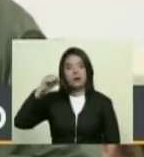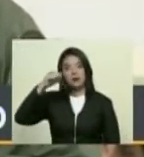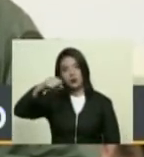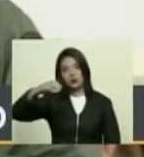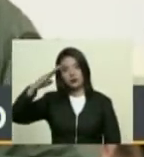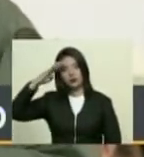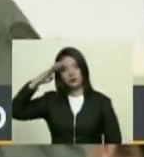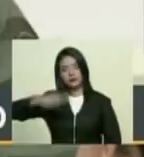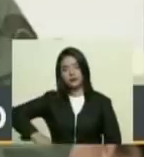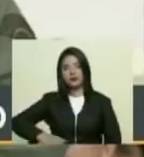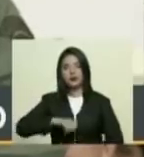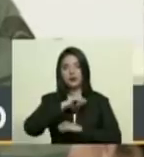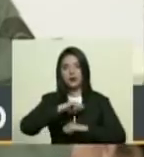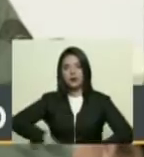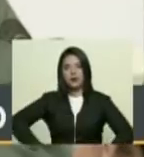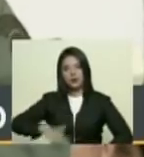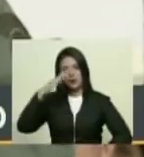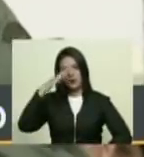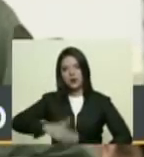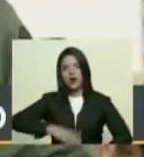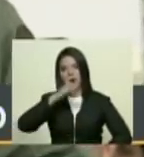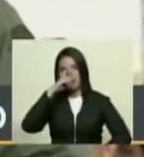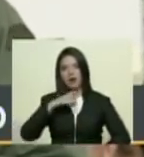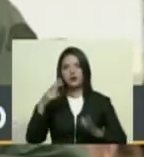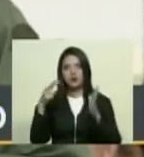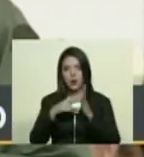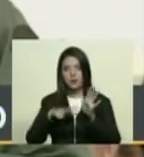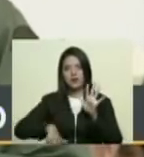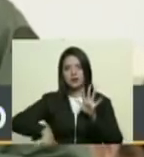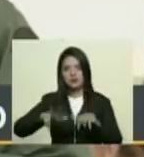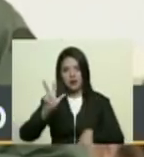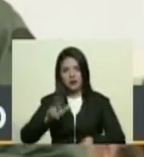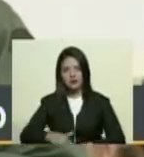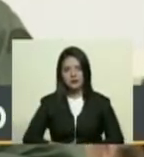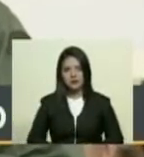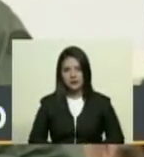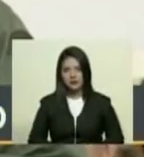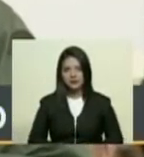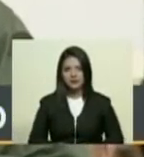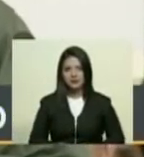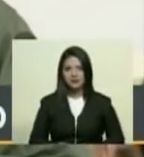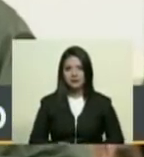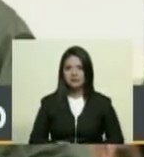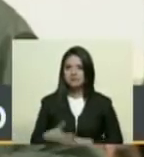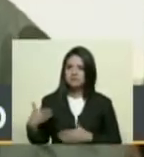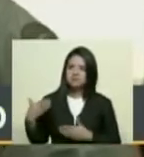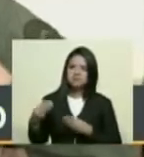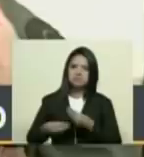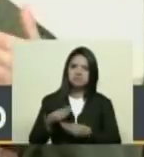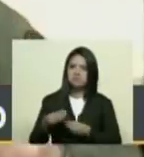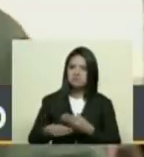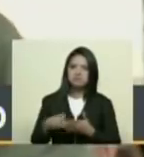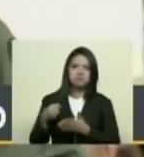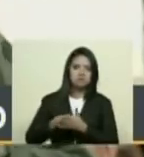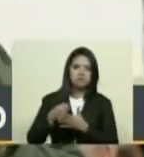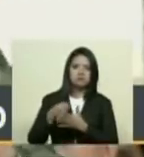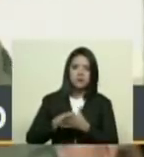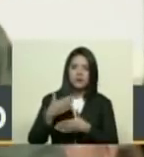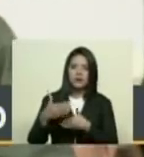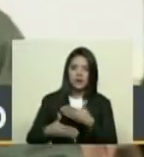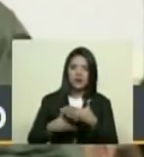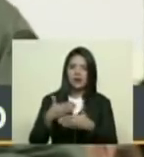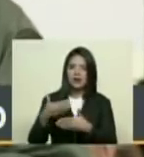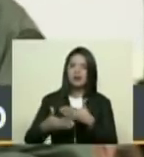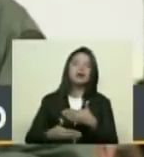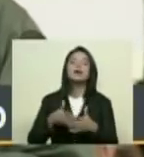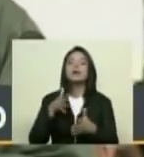en jefe de la Fuerza Armada en el año 2013, y que ha venido cabalgando